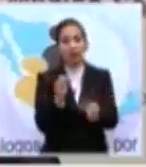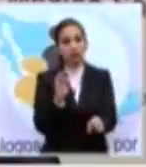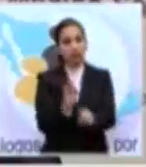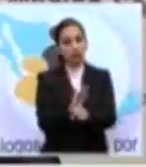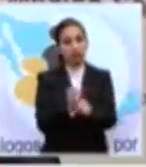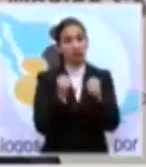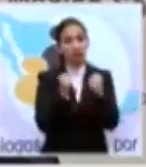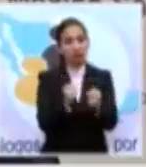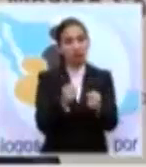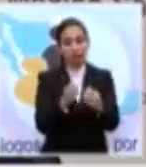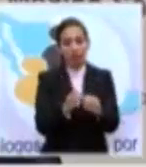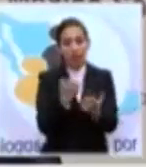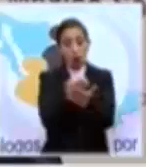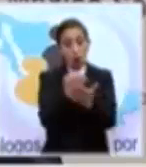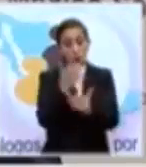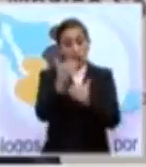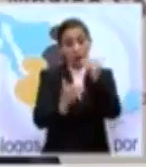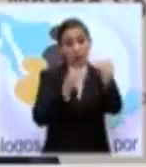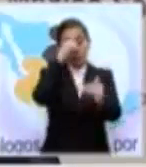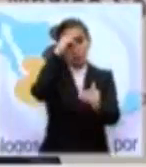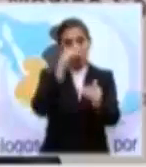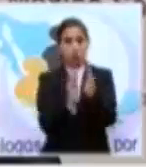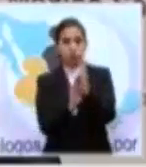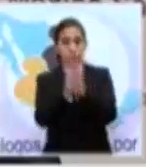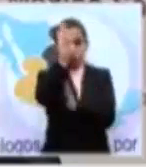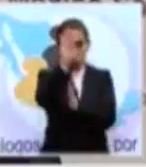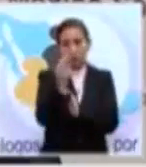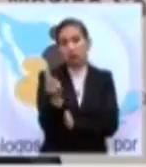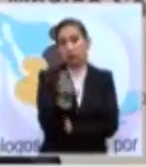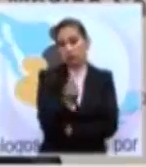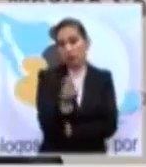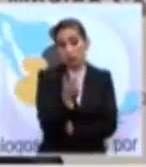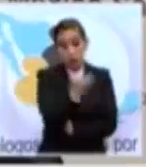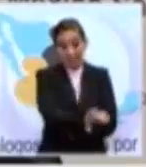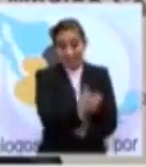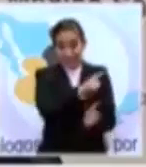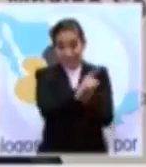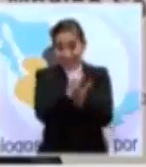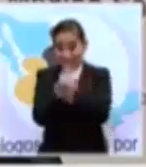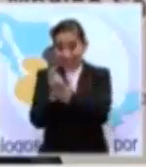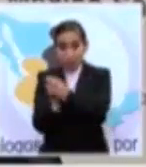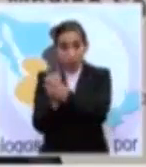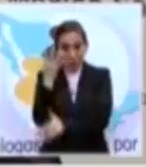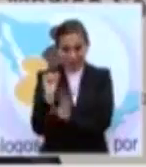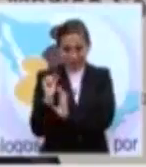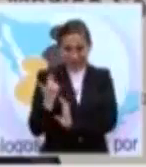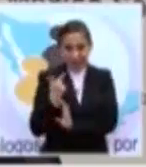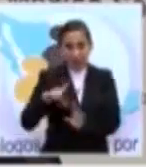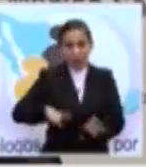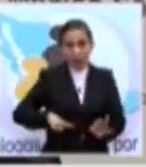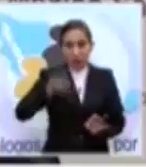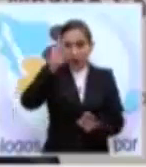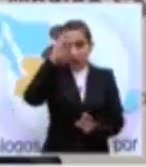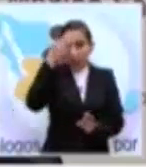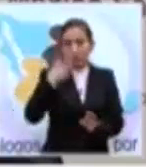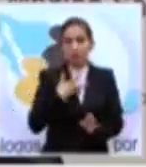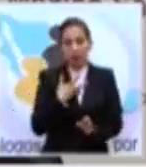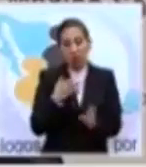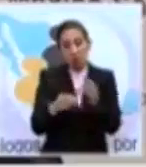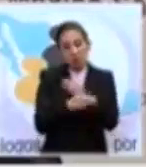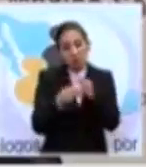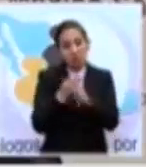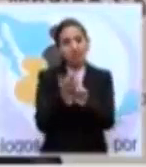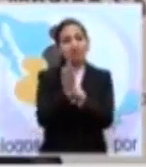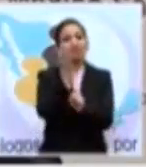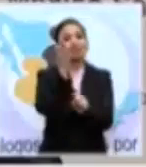el crecimiento económico de nuestro país. Creo que con las reformas que ya aprobamos, el gobierno federal tiene las herramientas